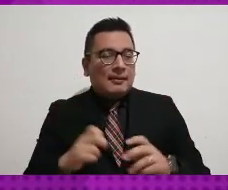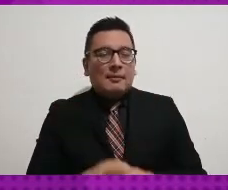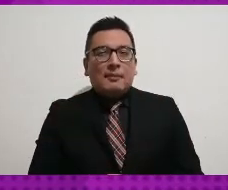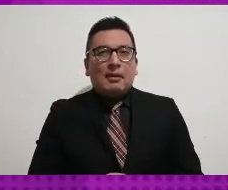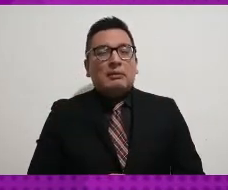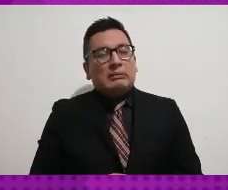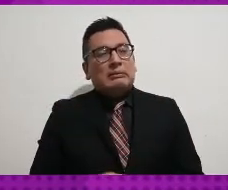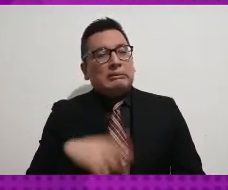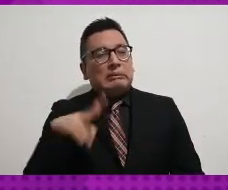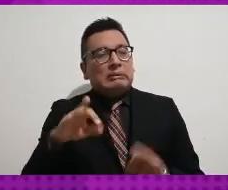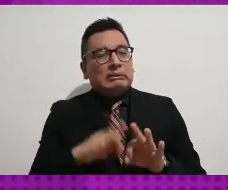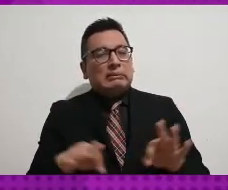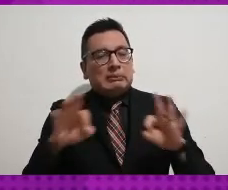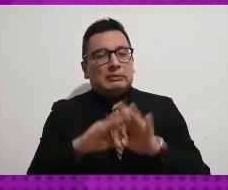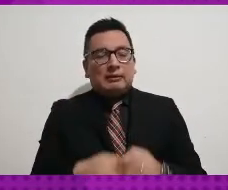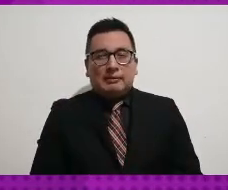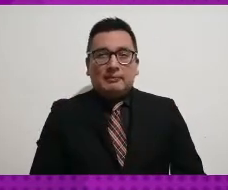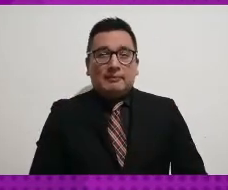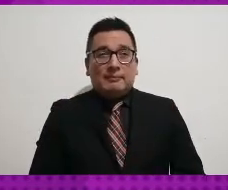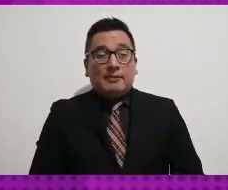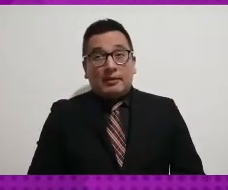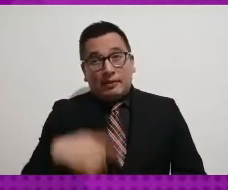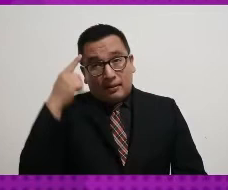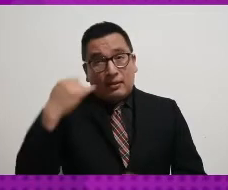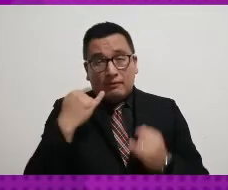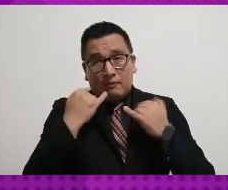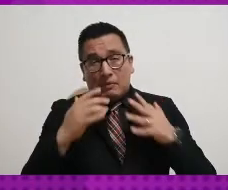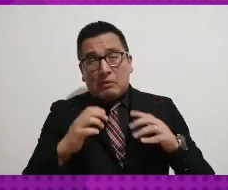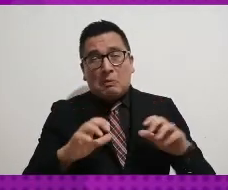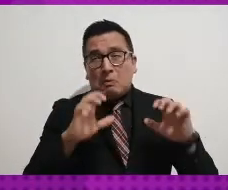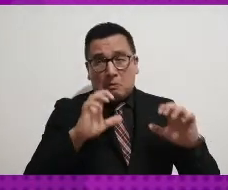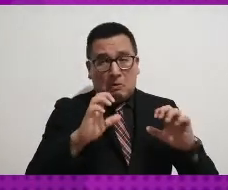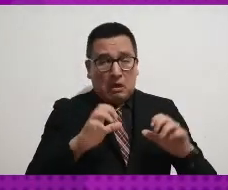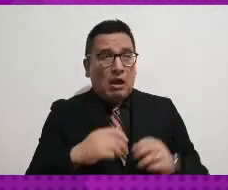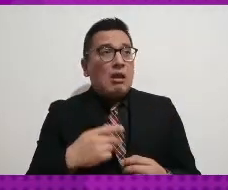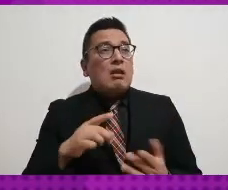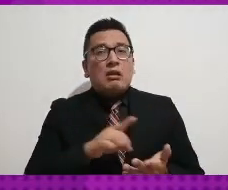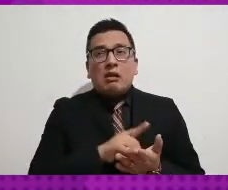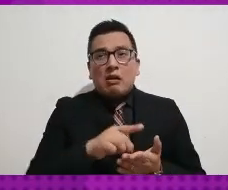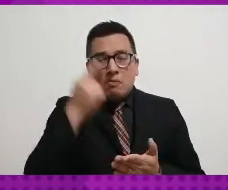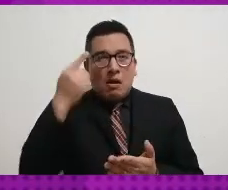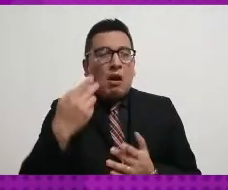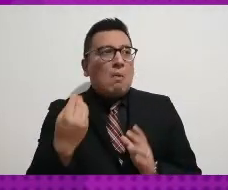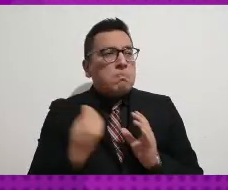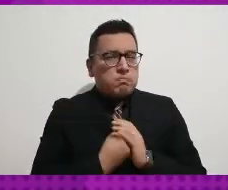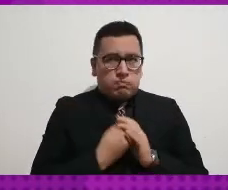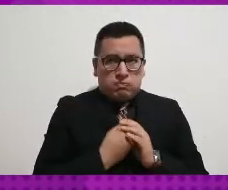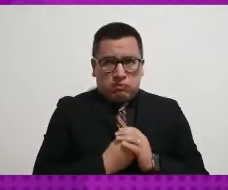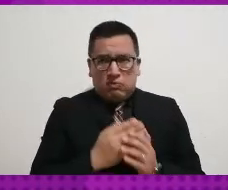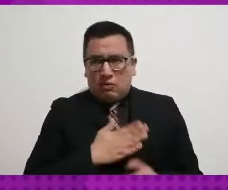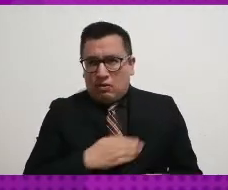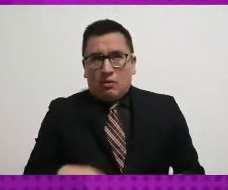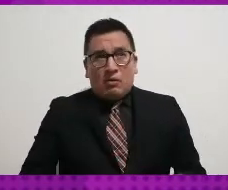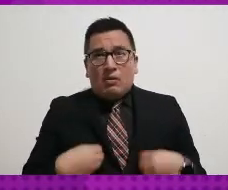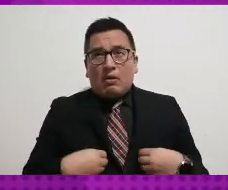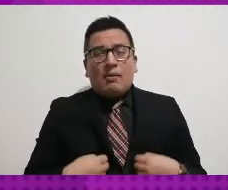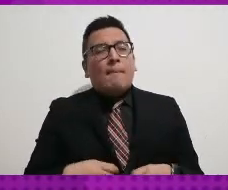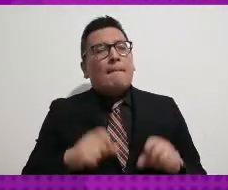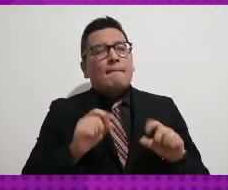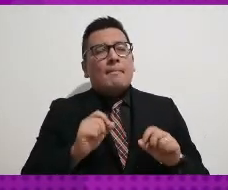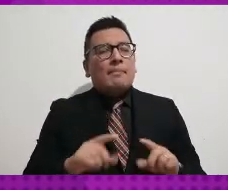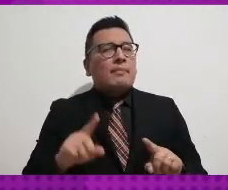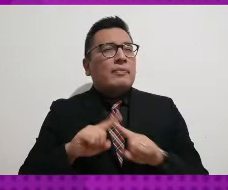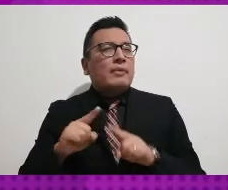sobre este tema tan relevante, ¿no? Que es la protección de datos personales, el derecho a la privacidad y las